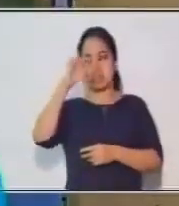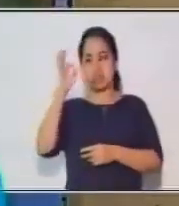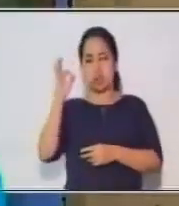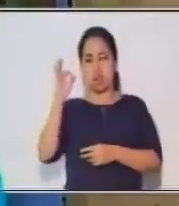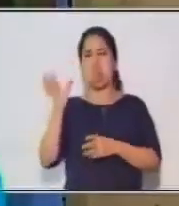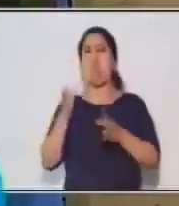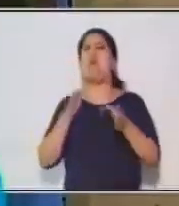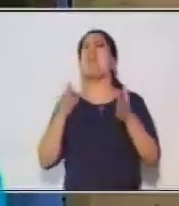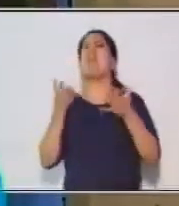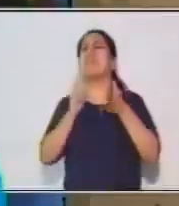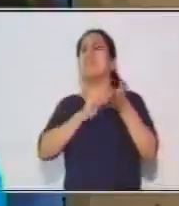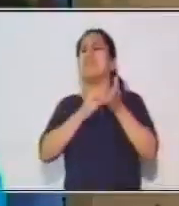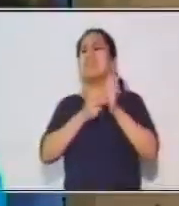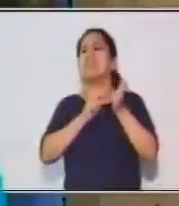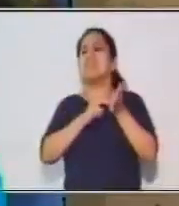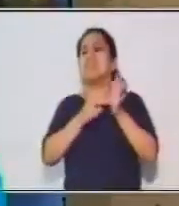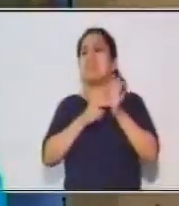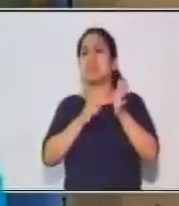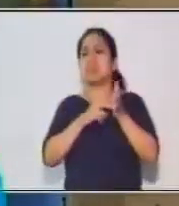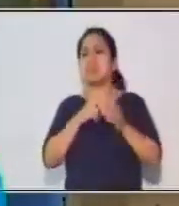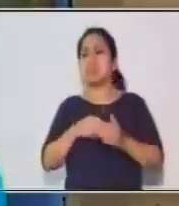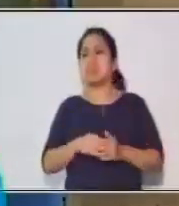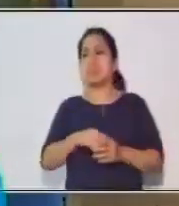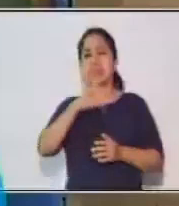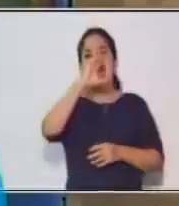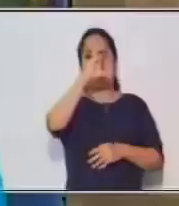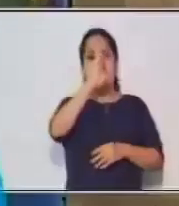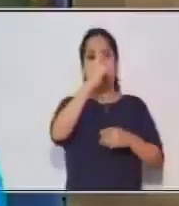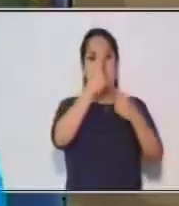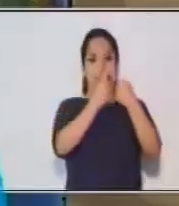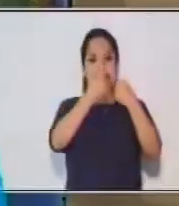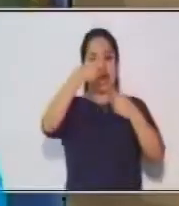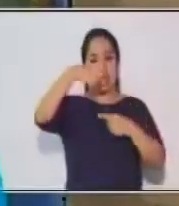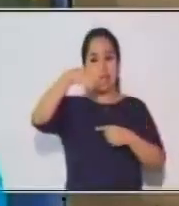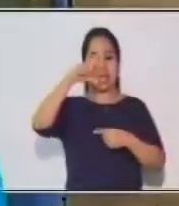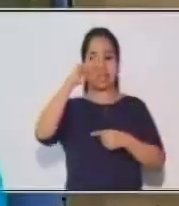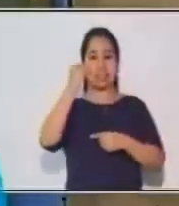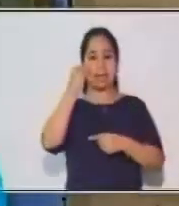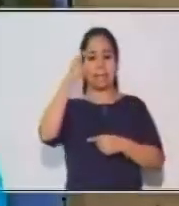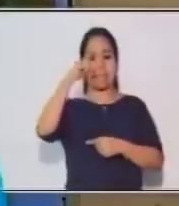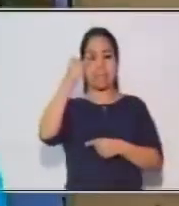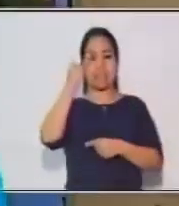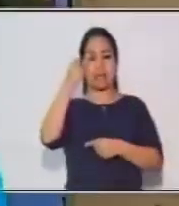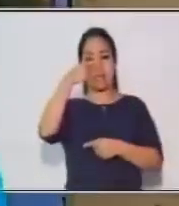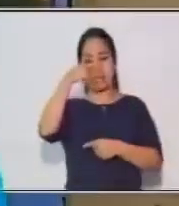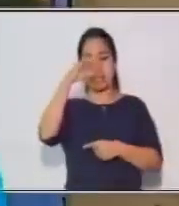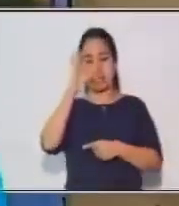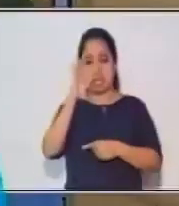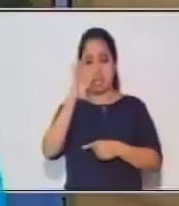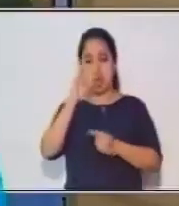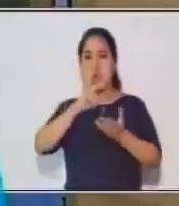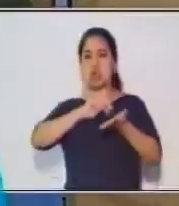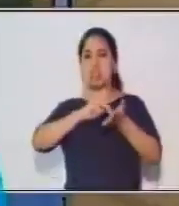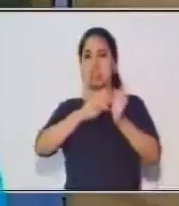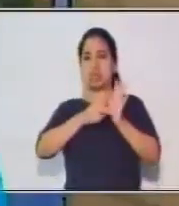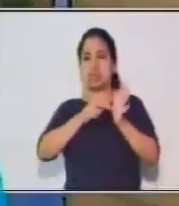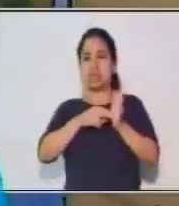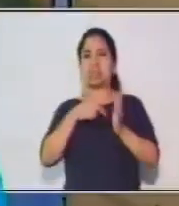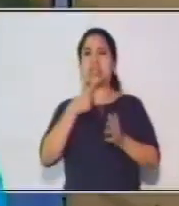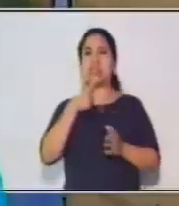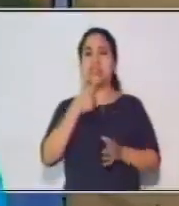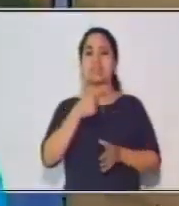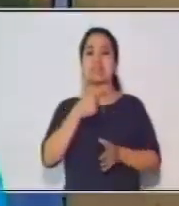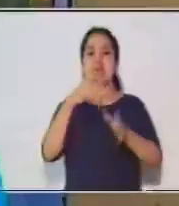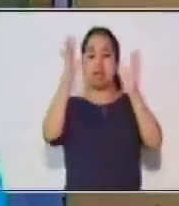Lo explícito es que está escrito o el mensaje se dice de forma